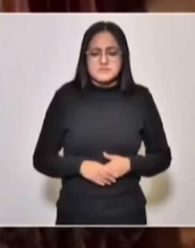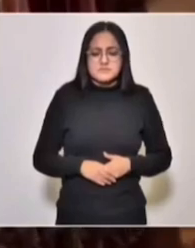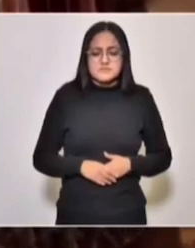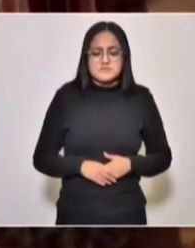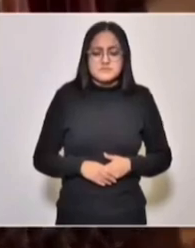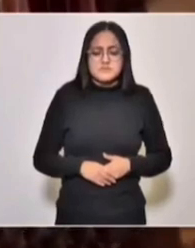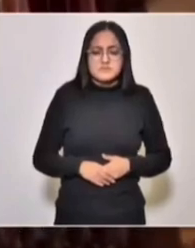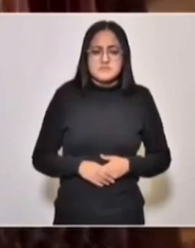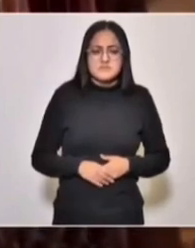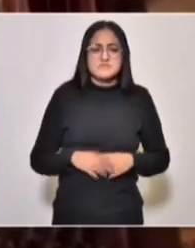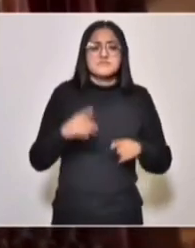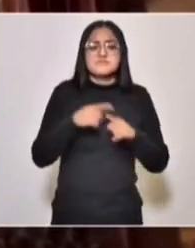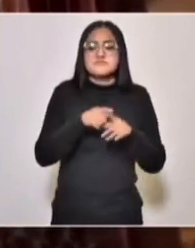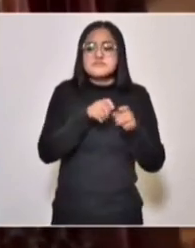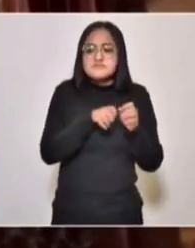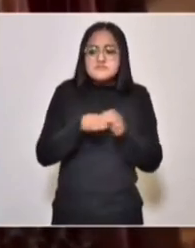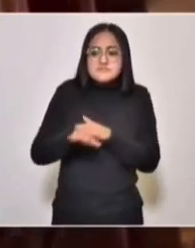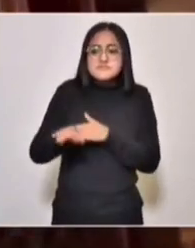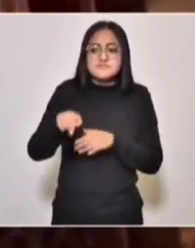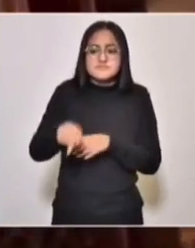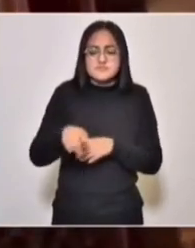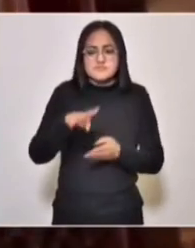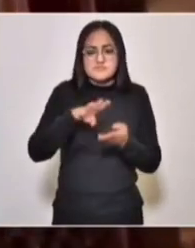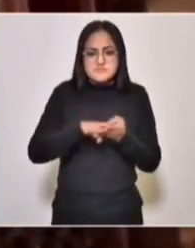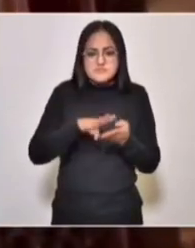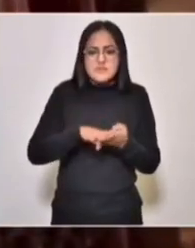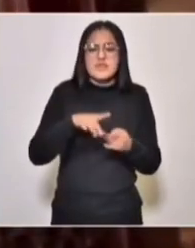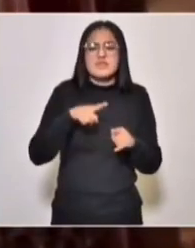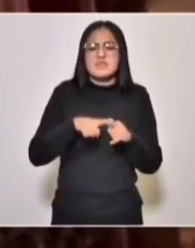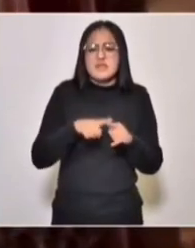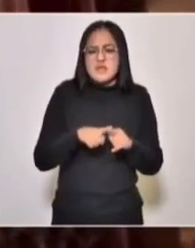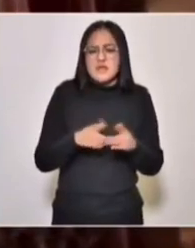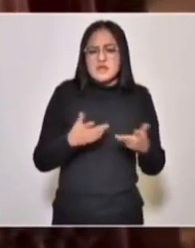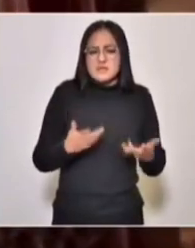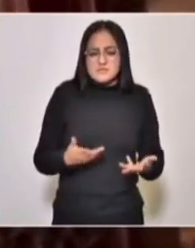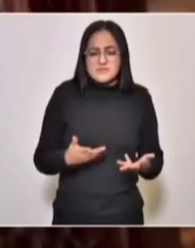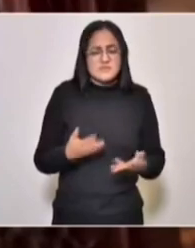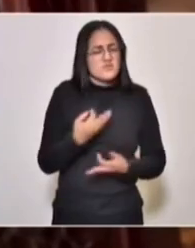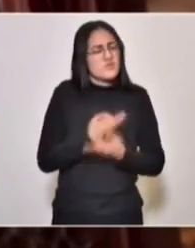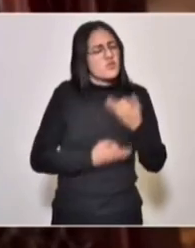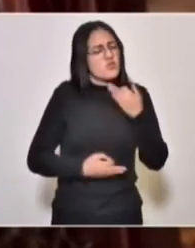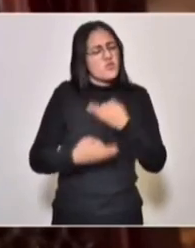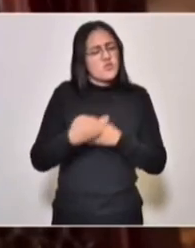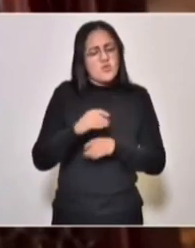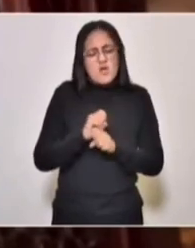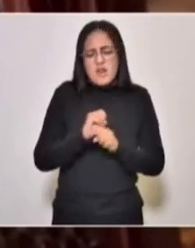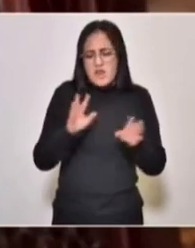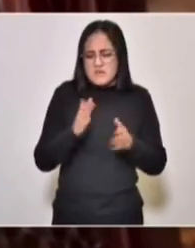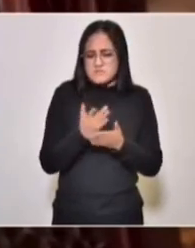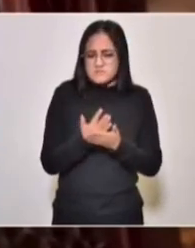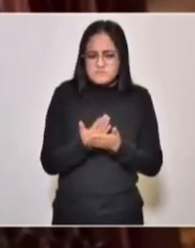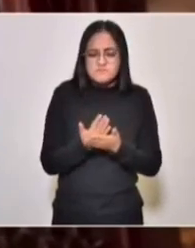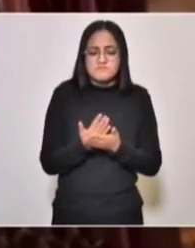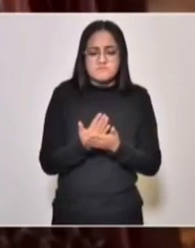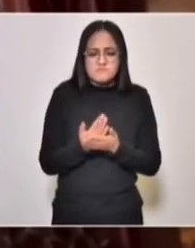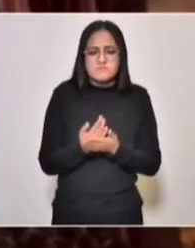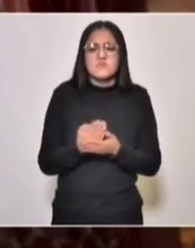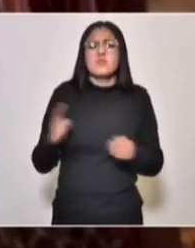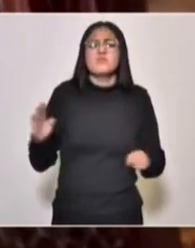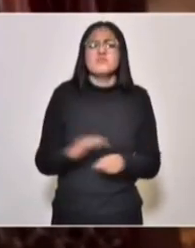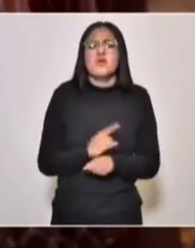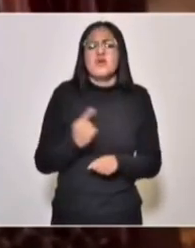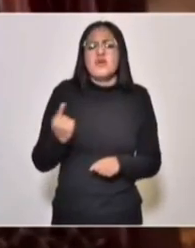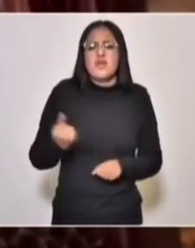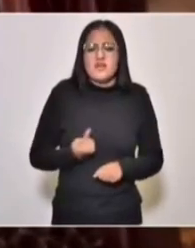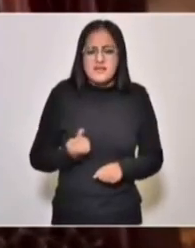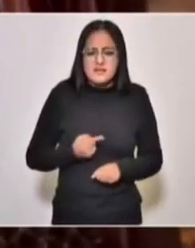quién lo introdujo al reclusorio, el cuerpecito, todo, las razones que tuvieron para